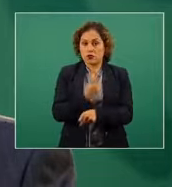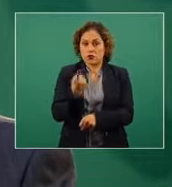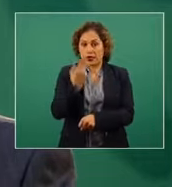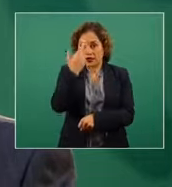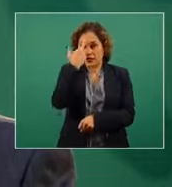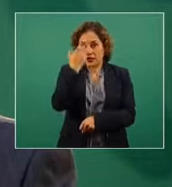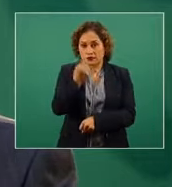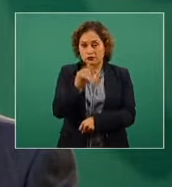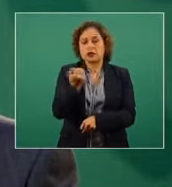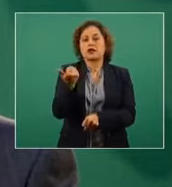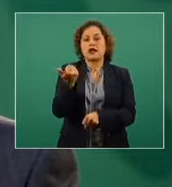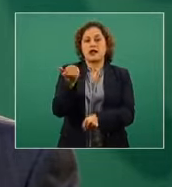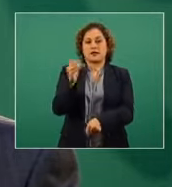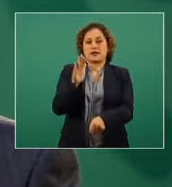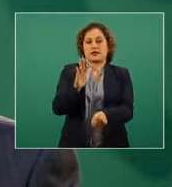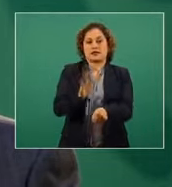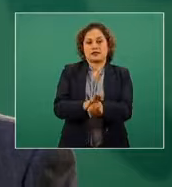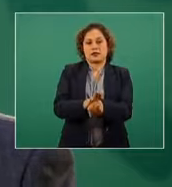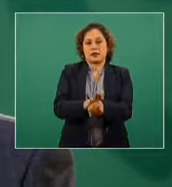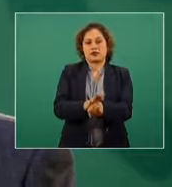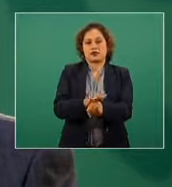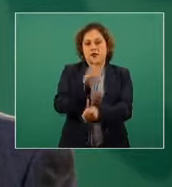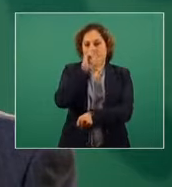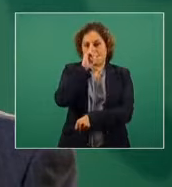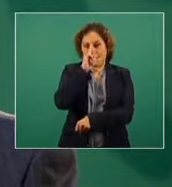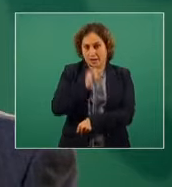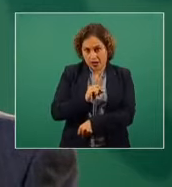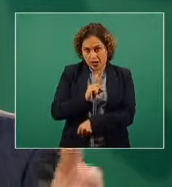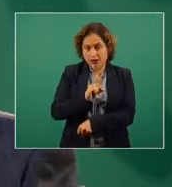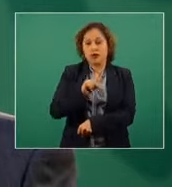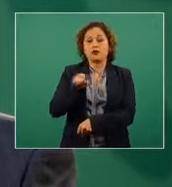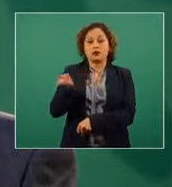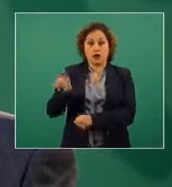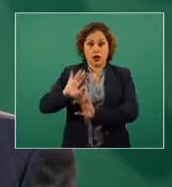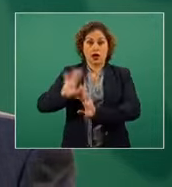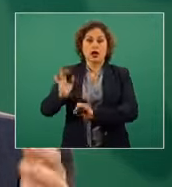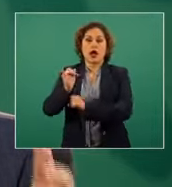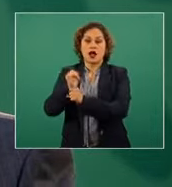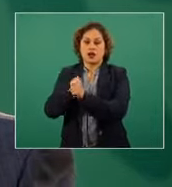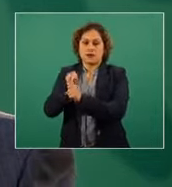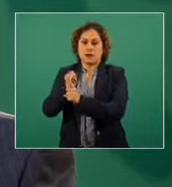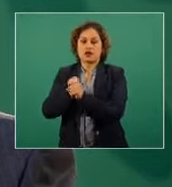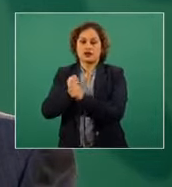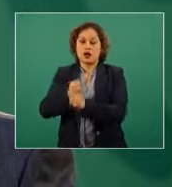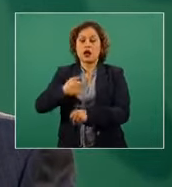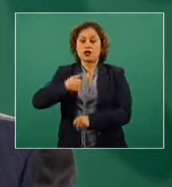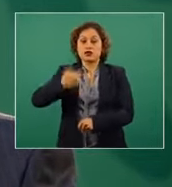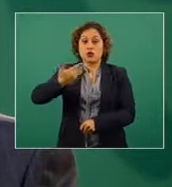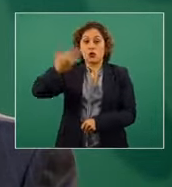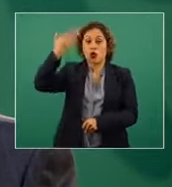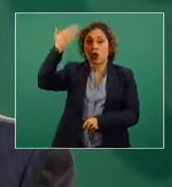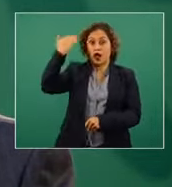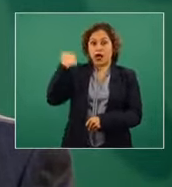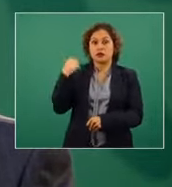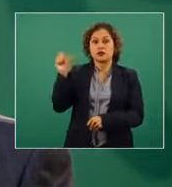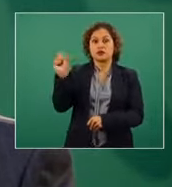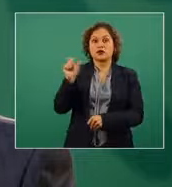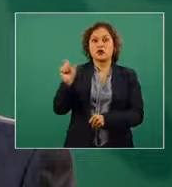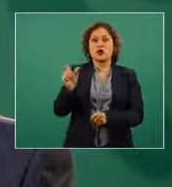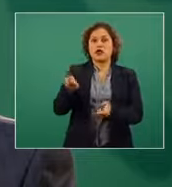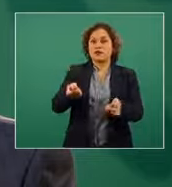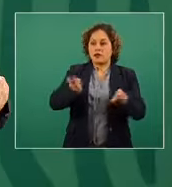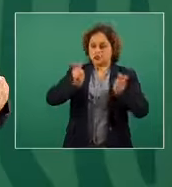administrativa de investigación, gracias a una denuncia que yo mismo hice al segundo día de estar en el